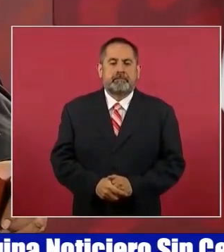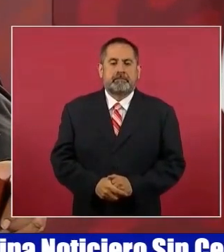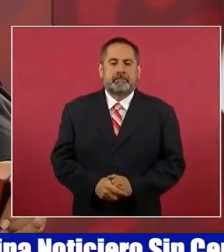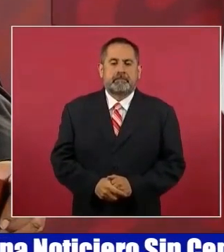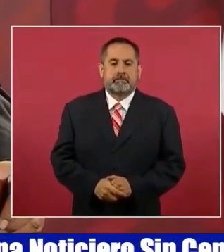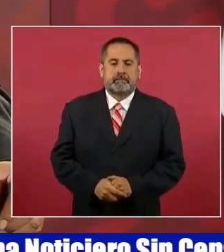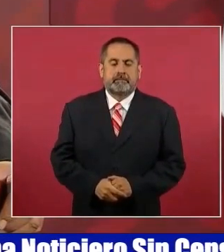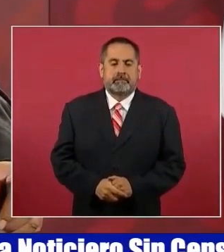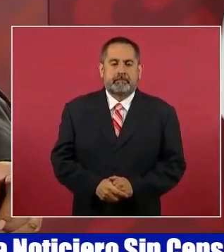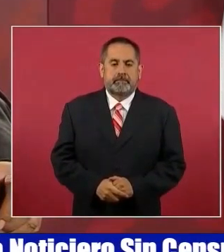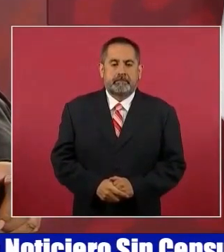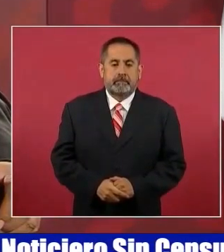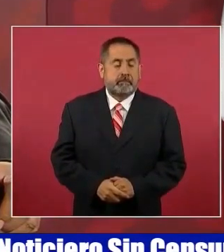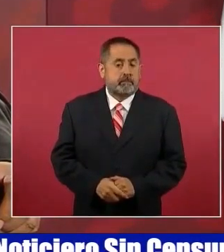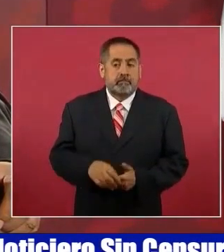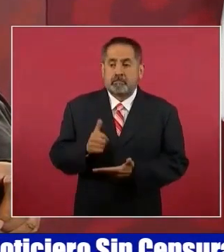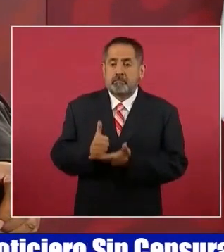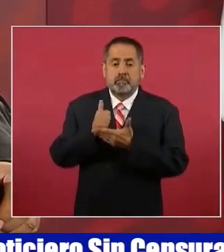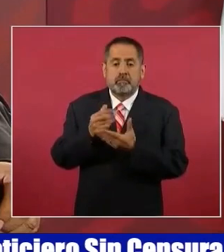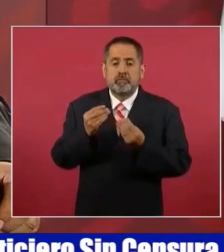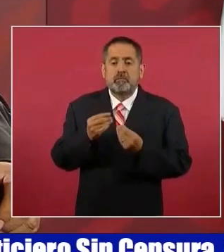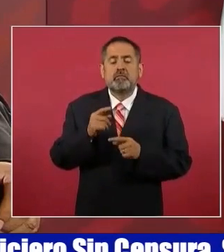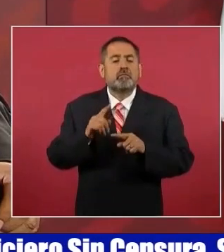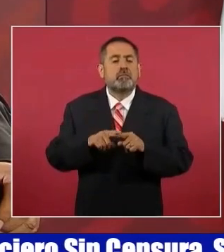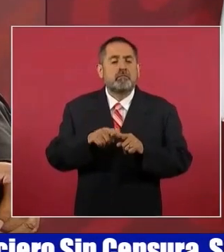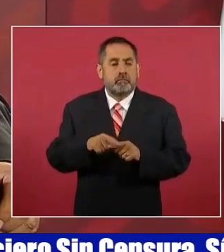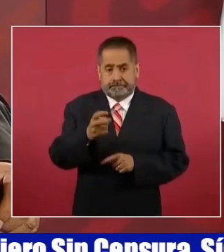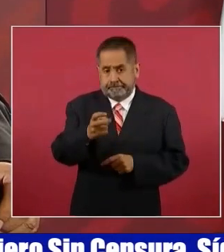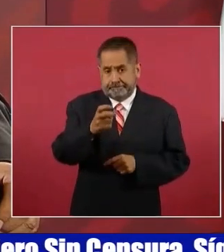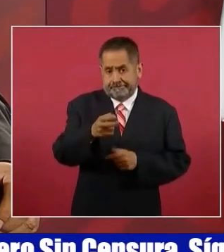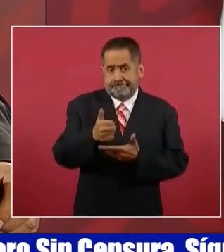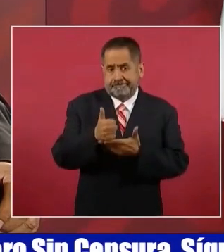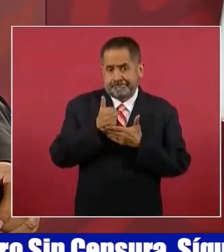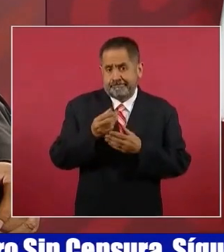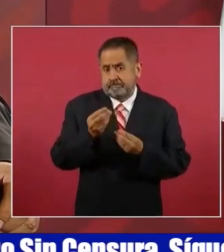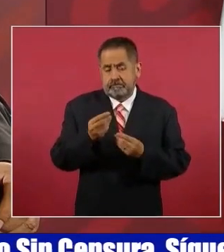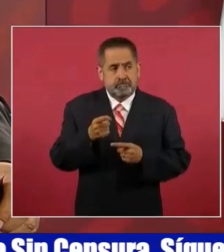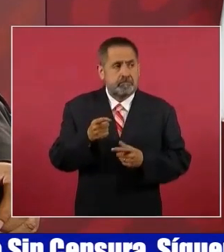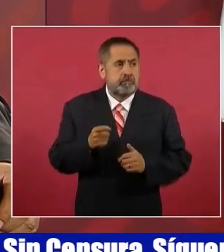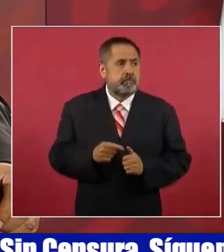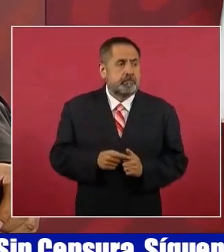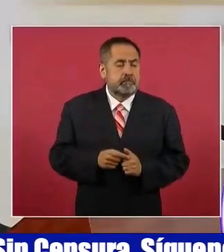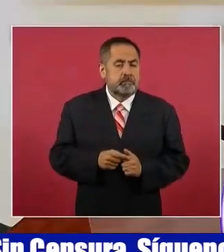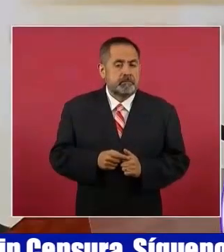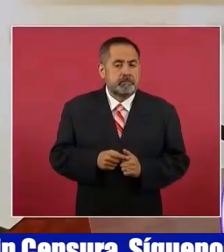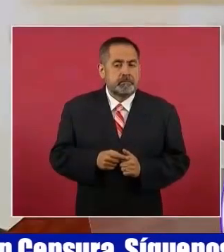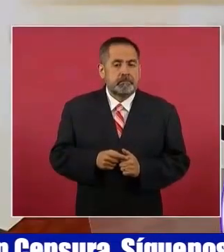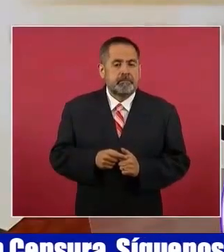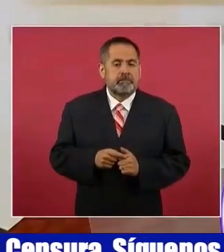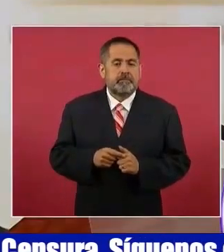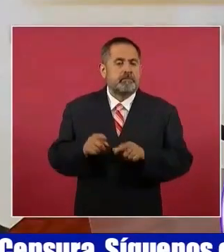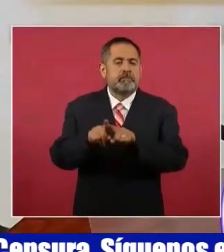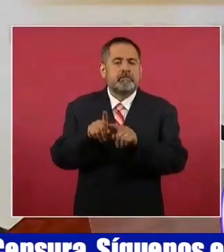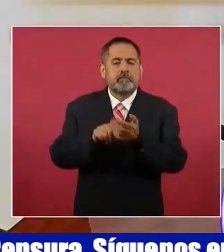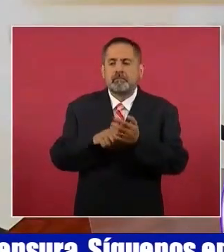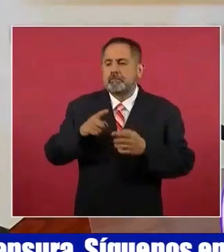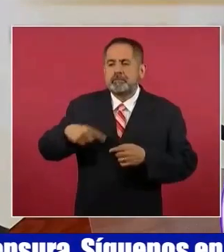censura, aunque se trate de Felipe Calderón. Vean y escuchen y después vamos con la